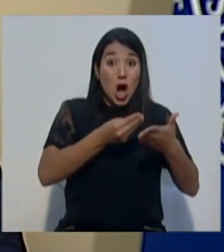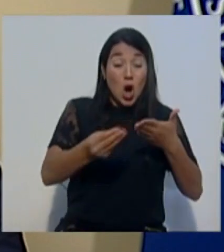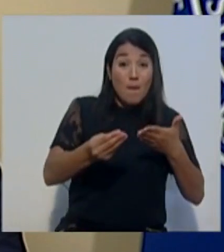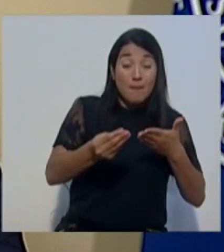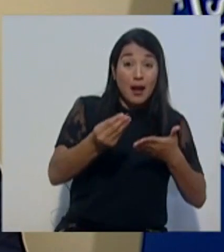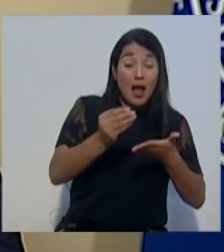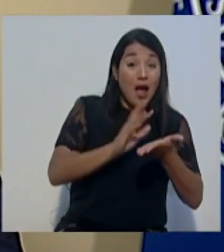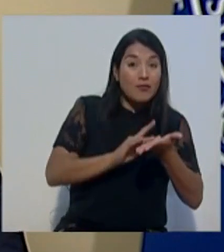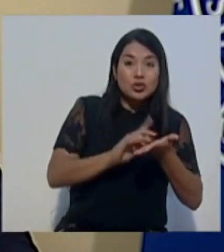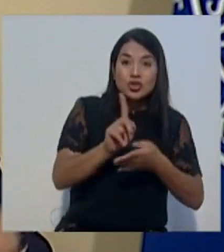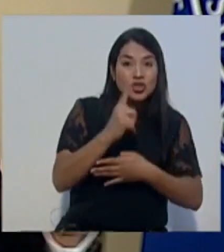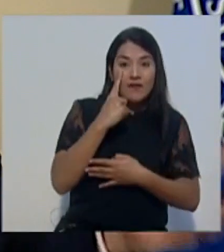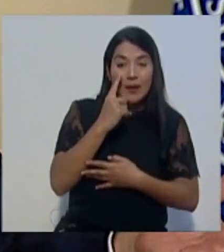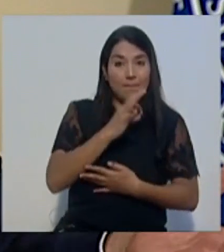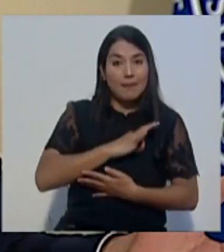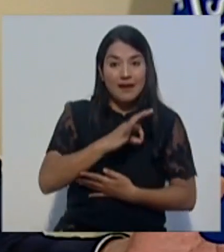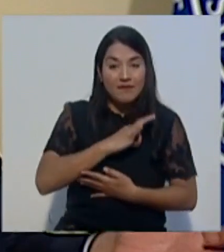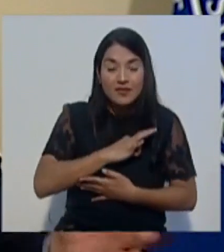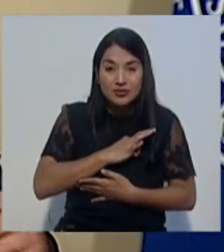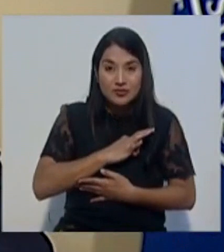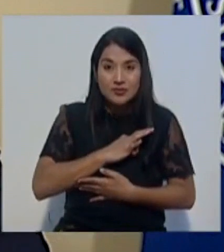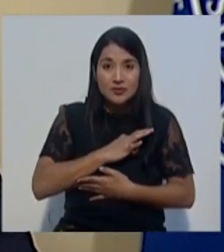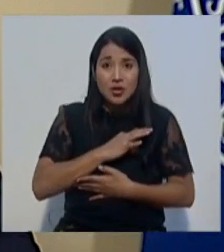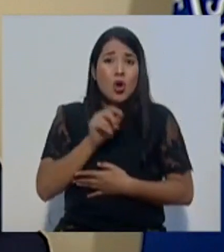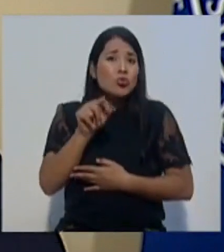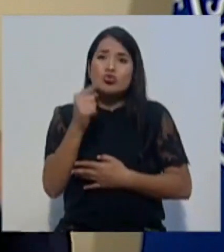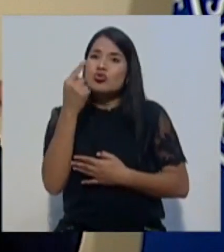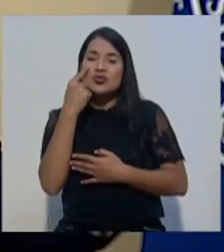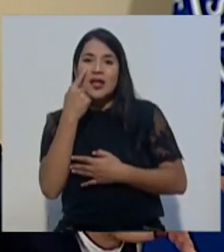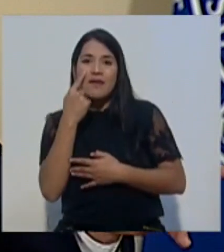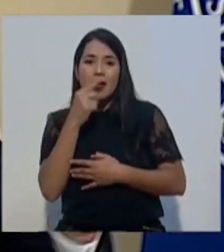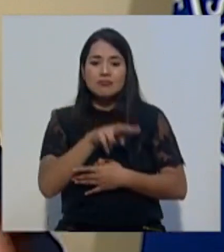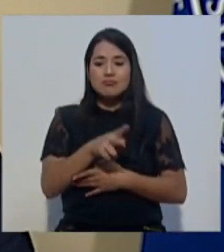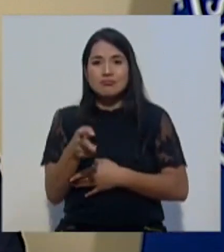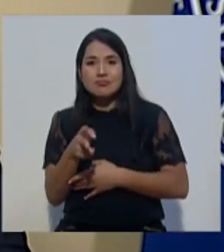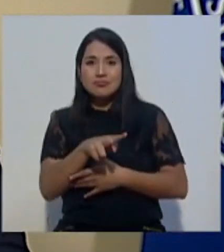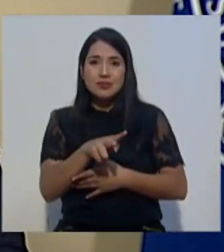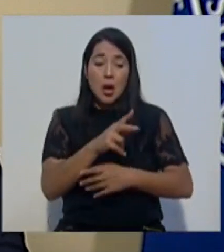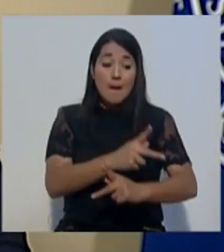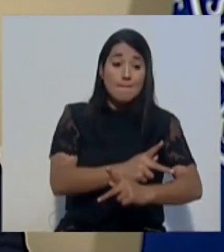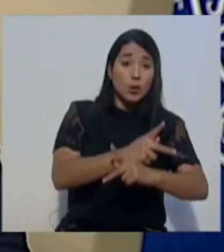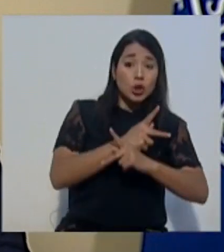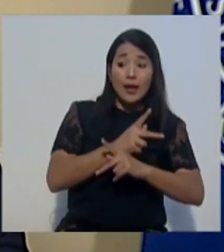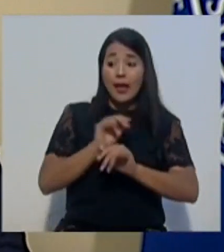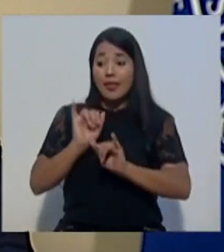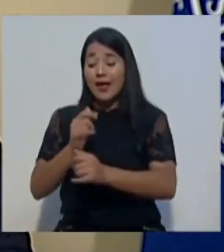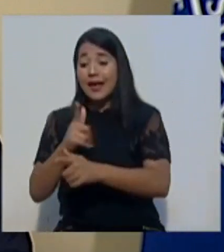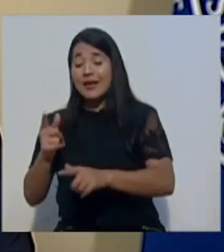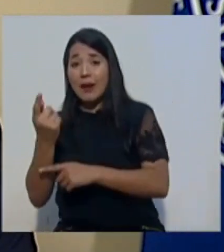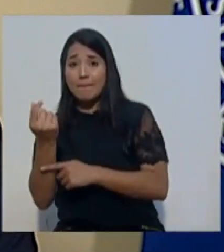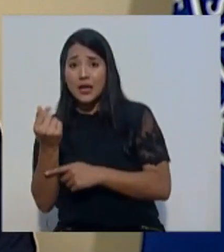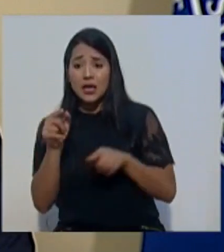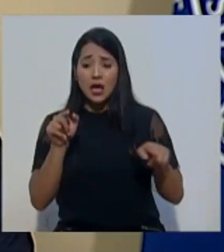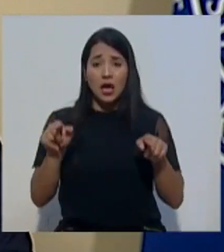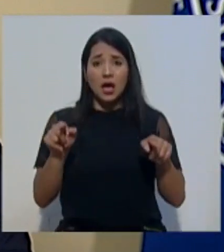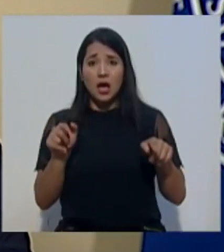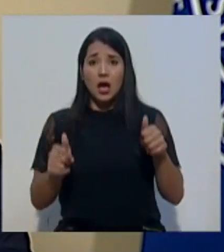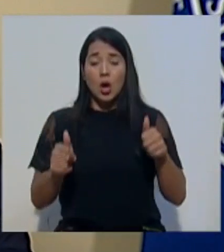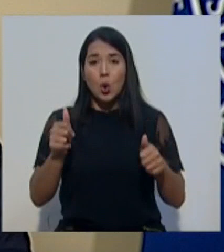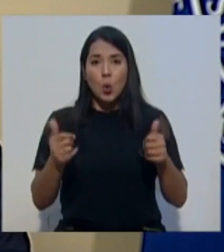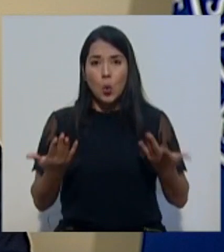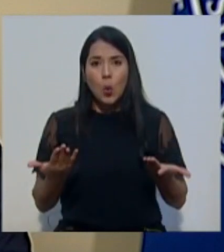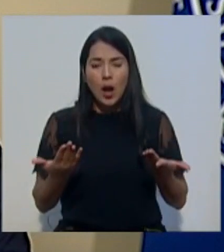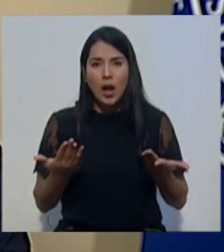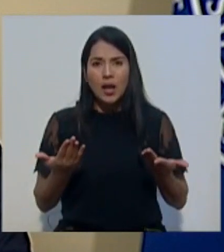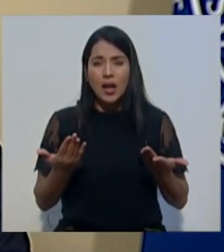ese beneficio. Y el debate, usted ve, va en las dos direcciones, proteja, liberalice. ¿Cuál es la